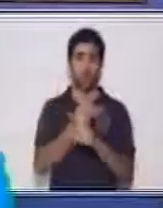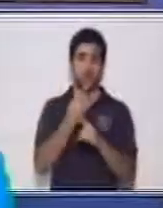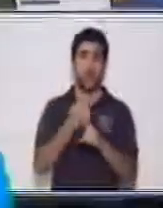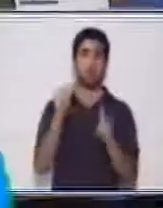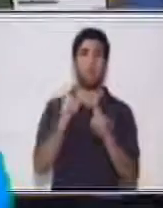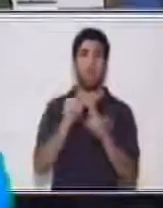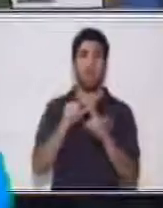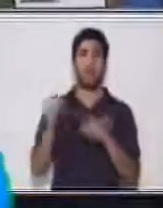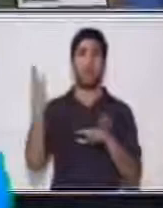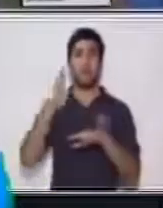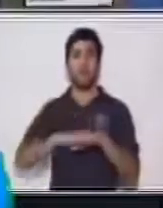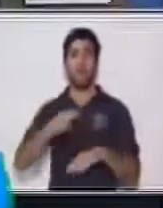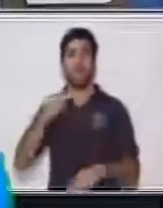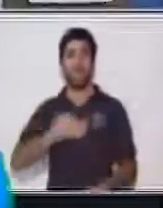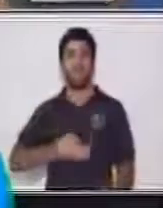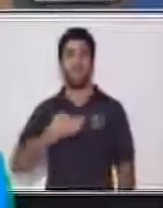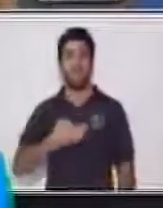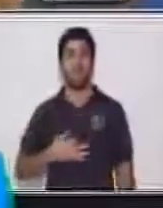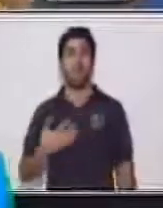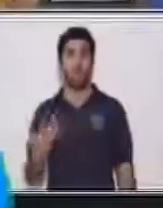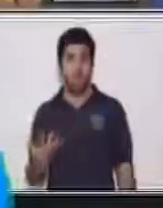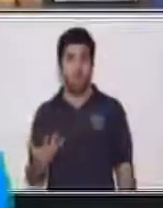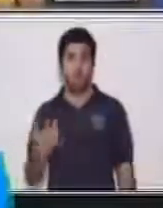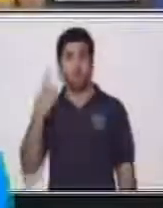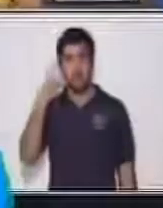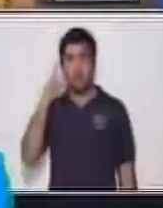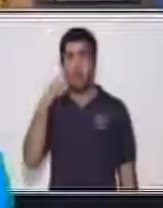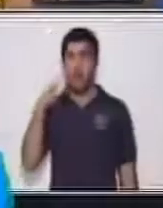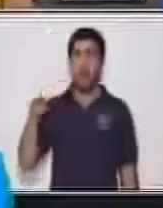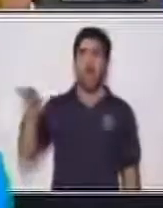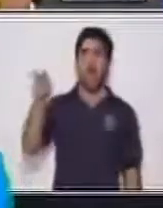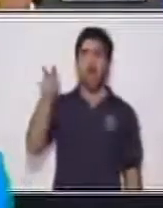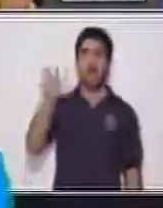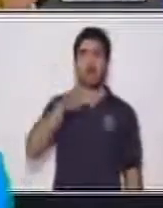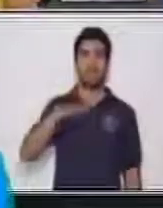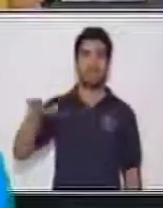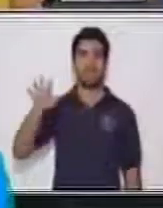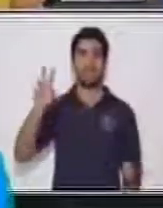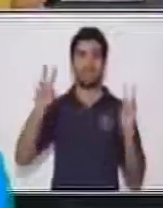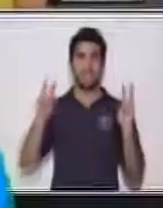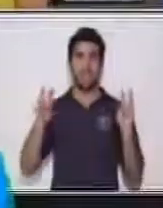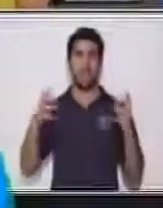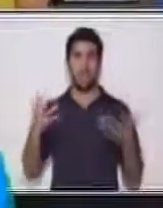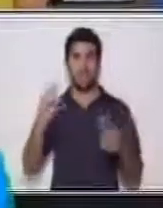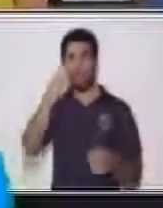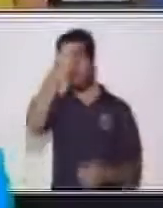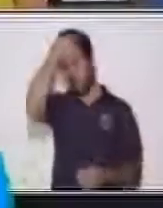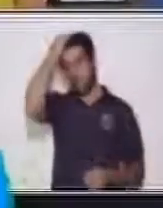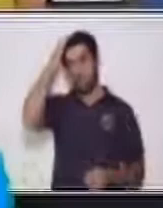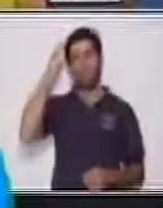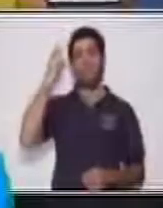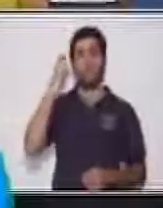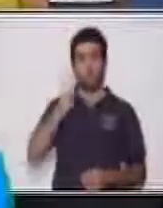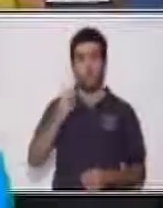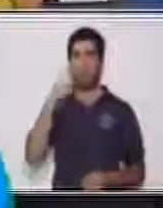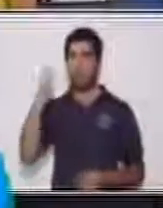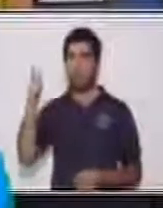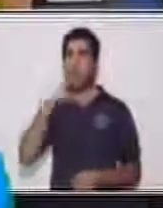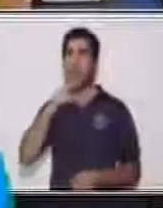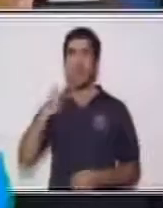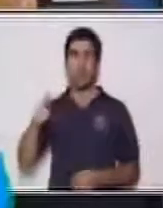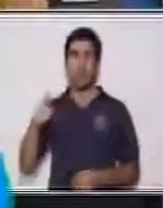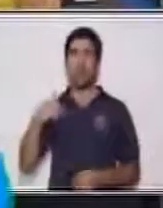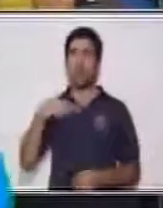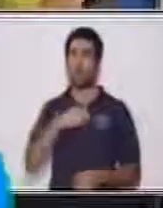y formales para que vean las personas que conoces del tema. Por esa razón, los niveles o registros de la lengua los vamos